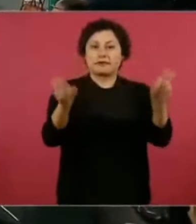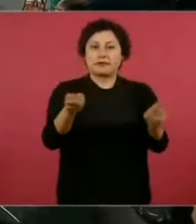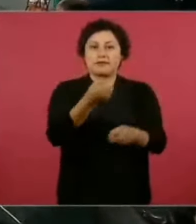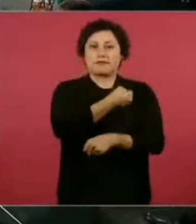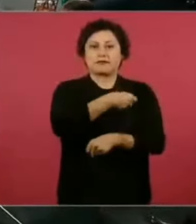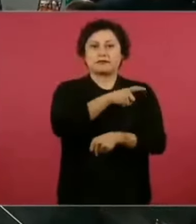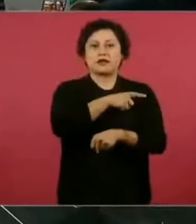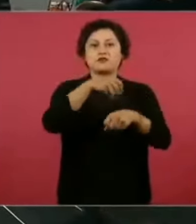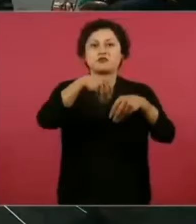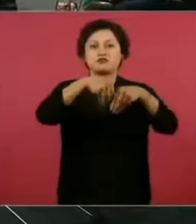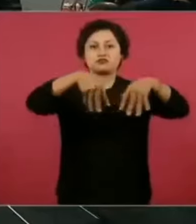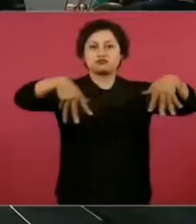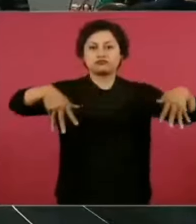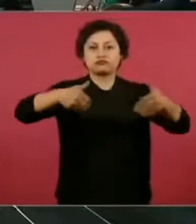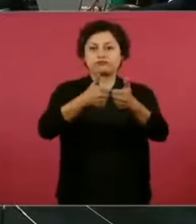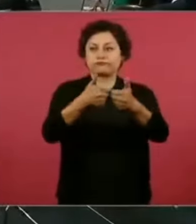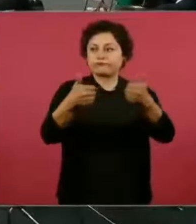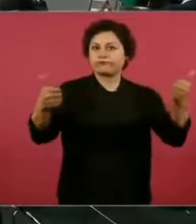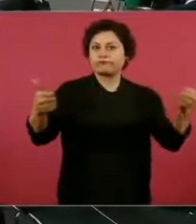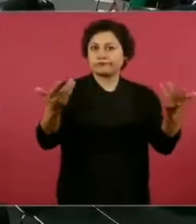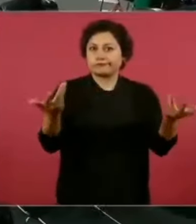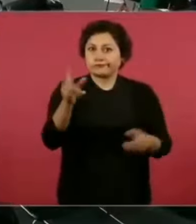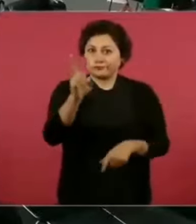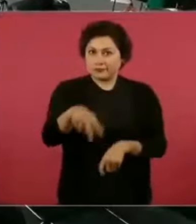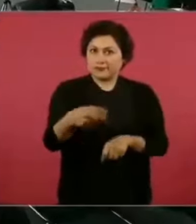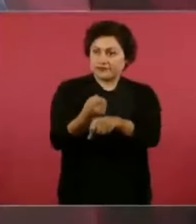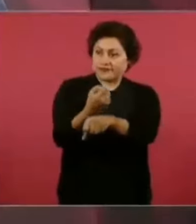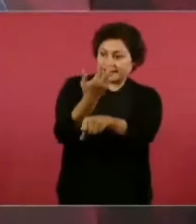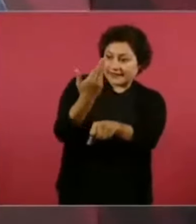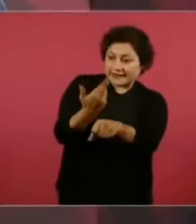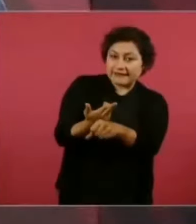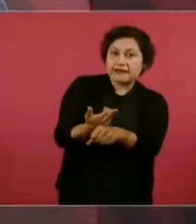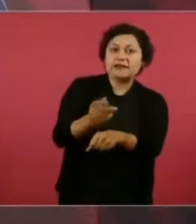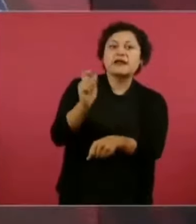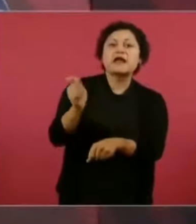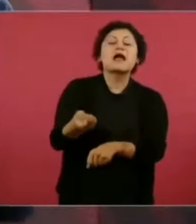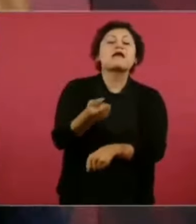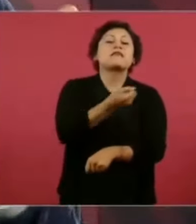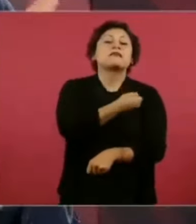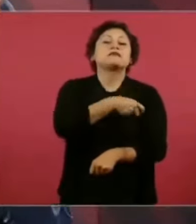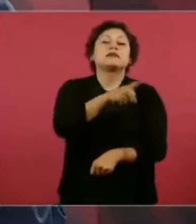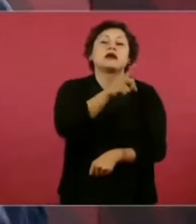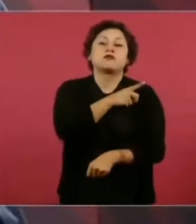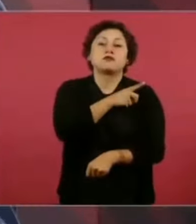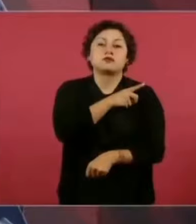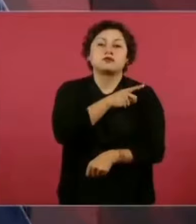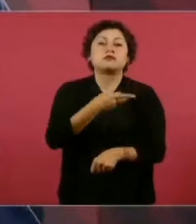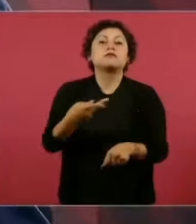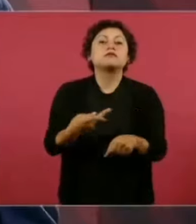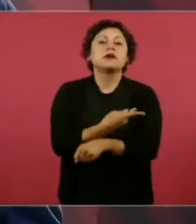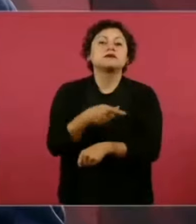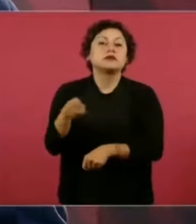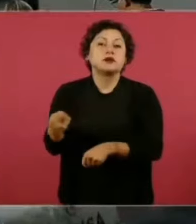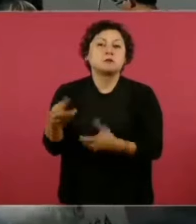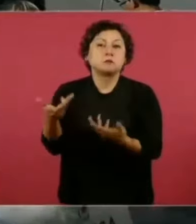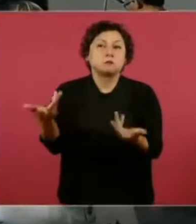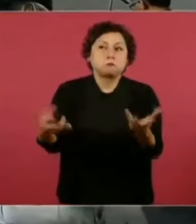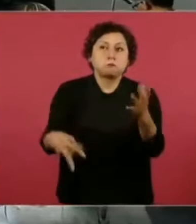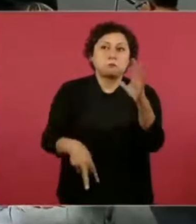oficina, un cascarón que se dedicaba